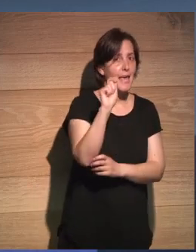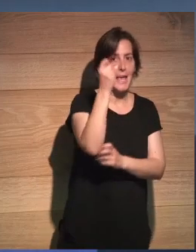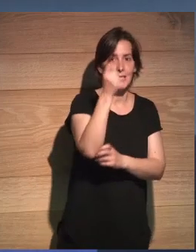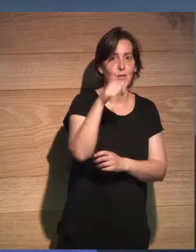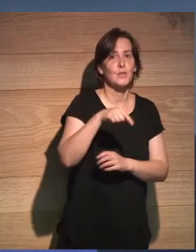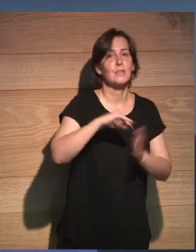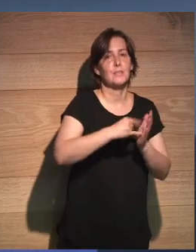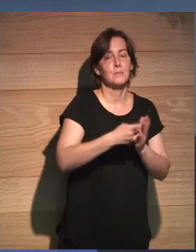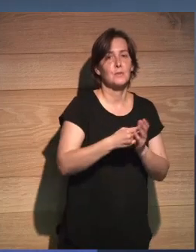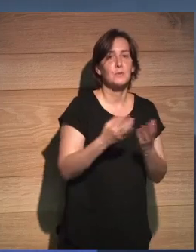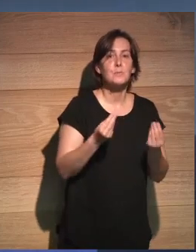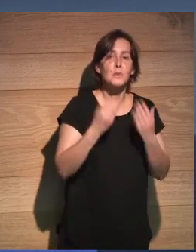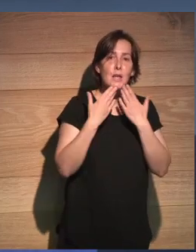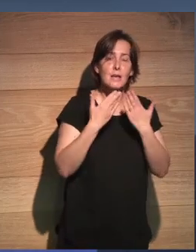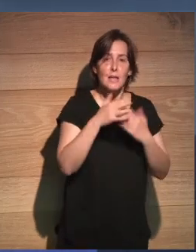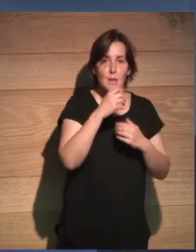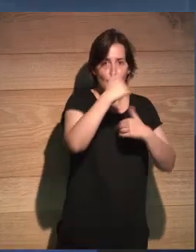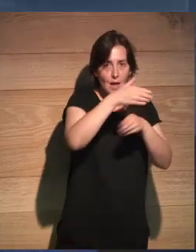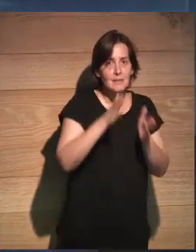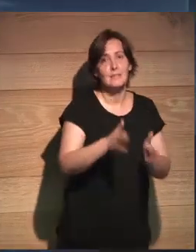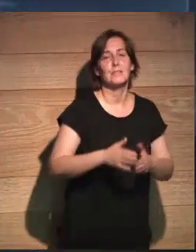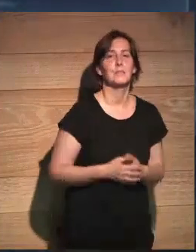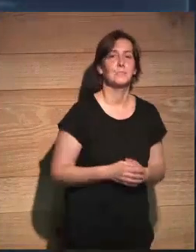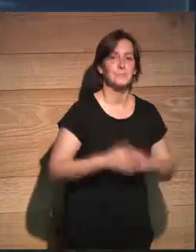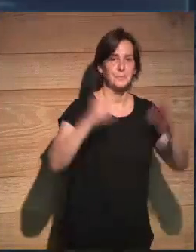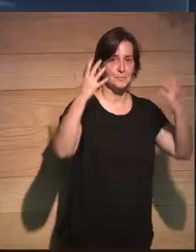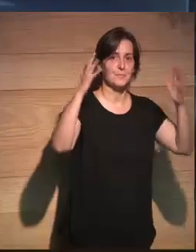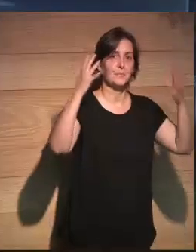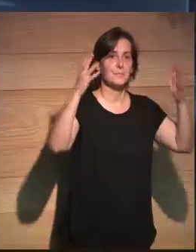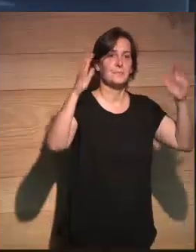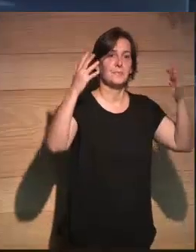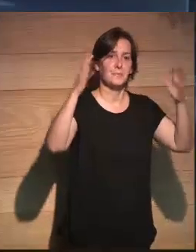este proyecto. Muchas gracias por su atención.